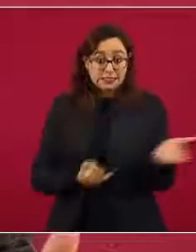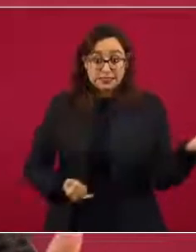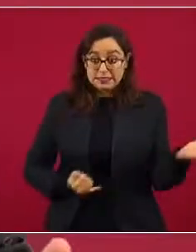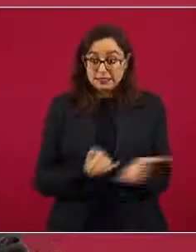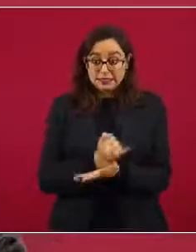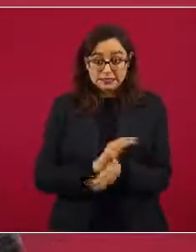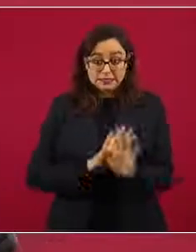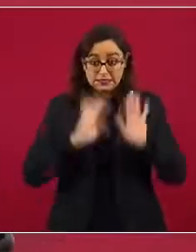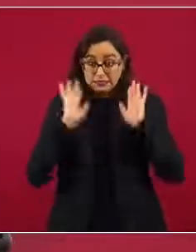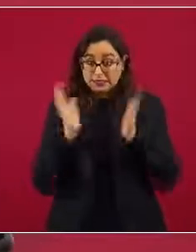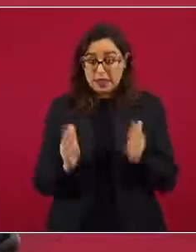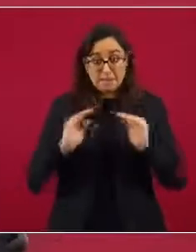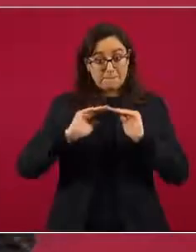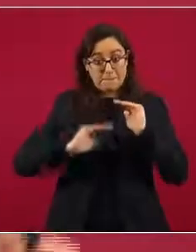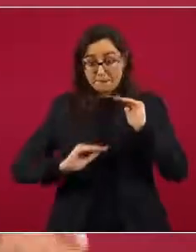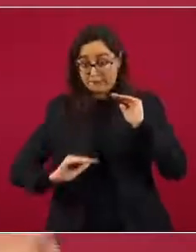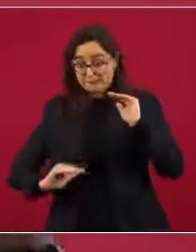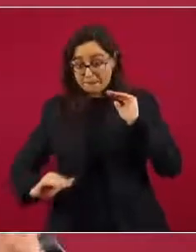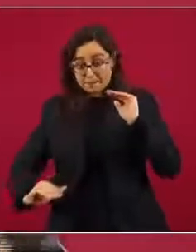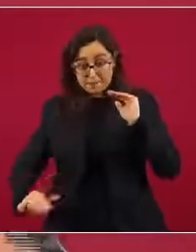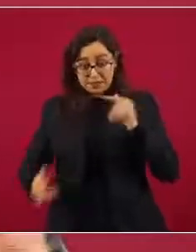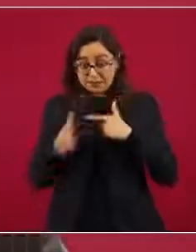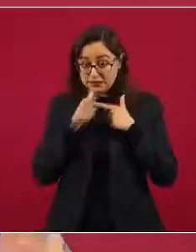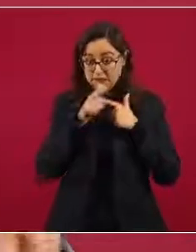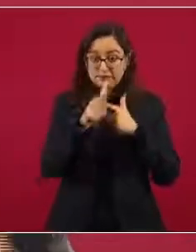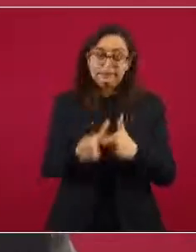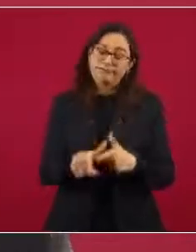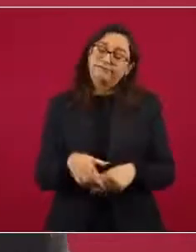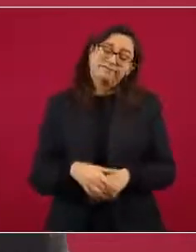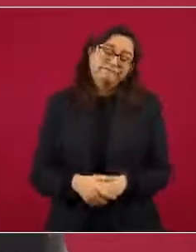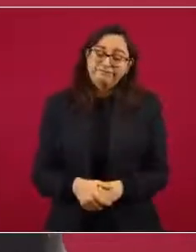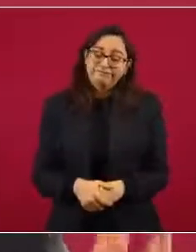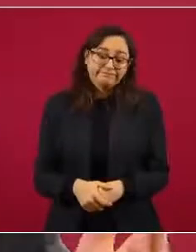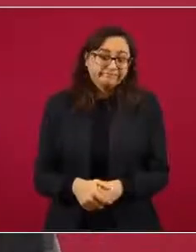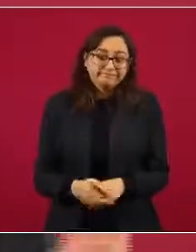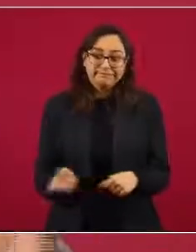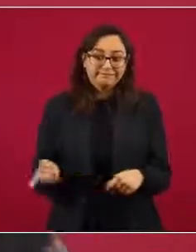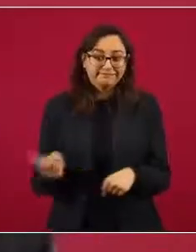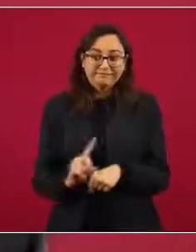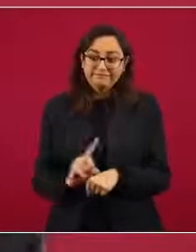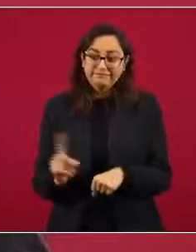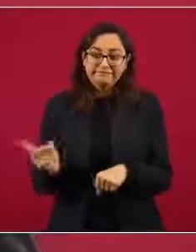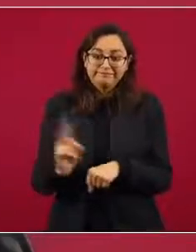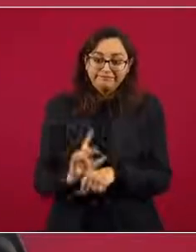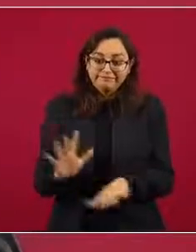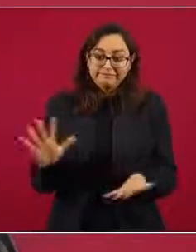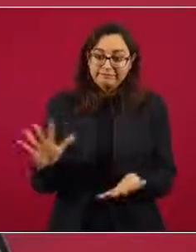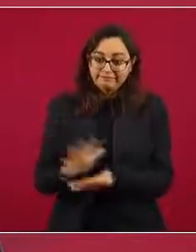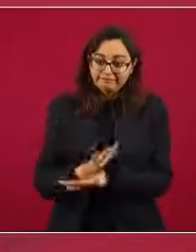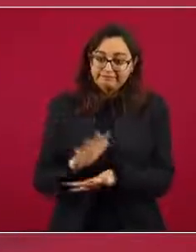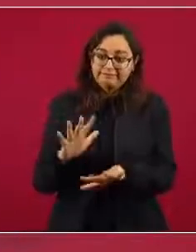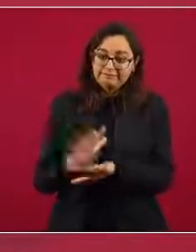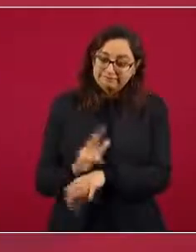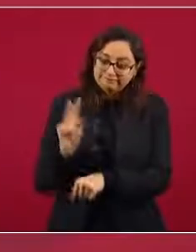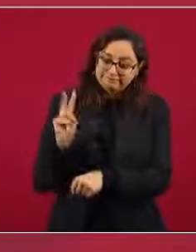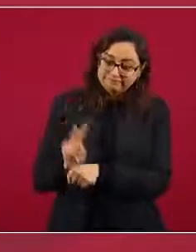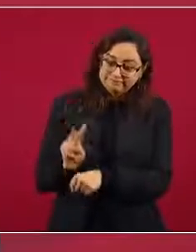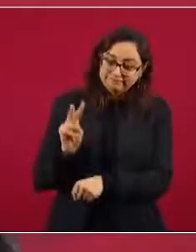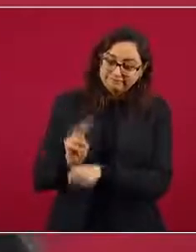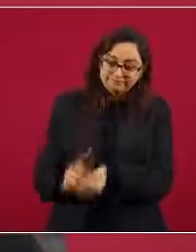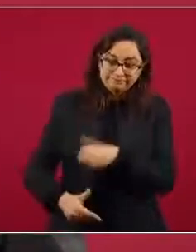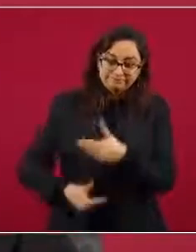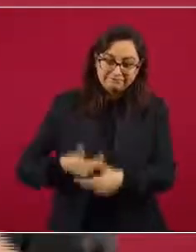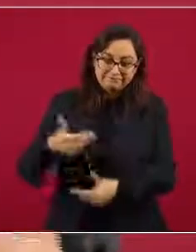La respuesta es no necesariamente. Esto hay que monitorearlo todos los días y estar apreciando la tendencia. En su